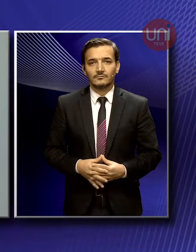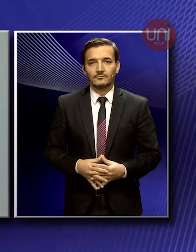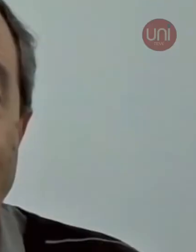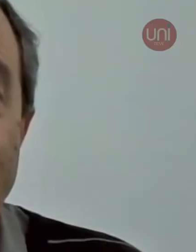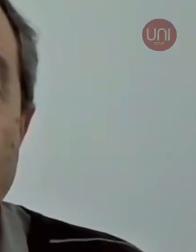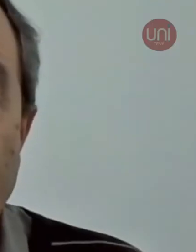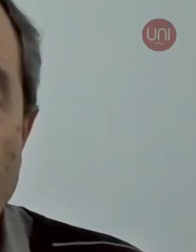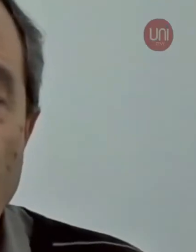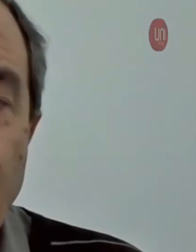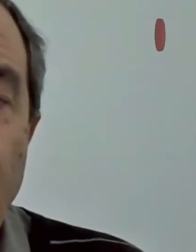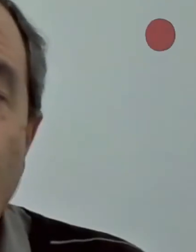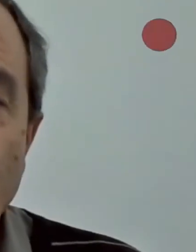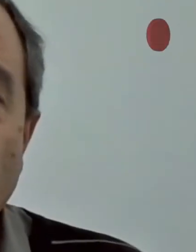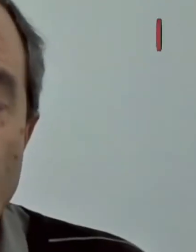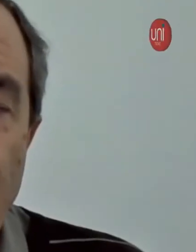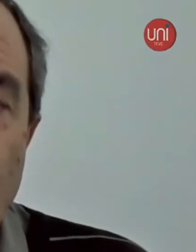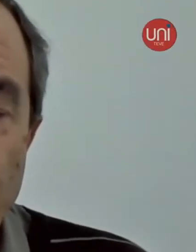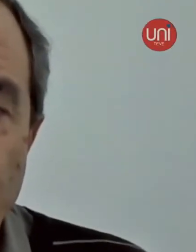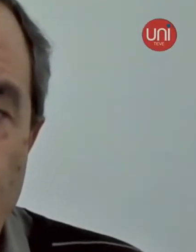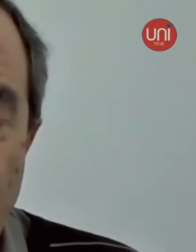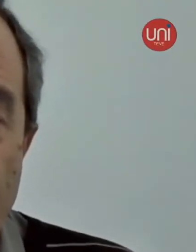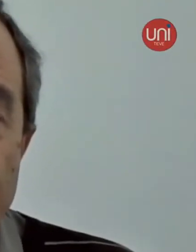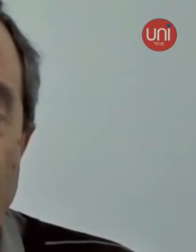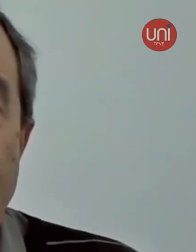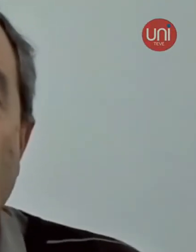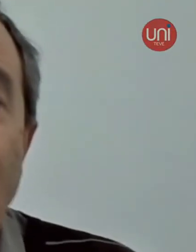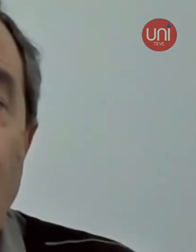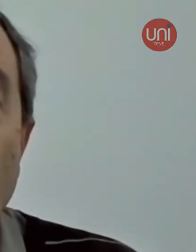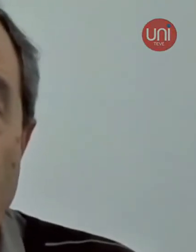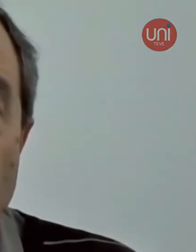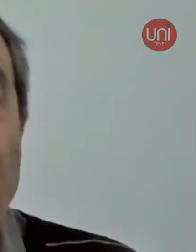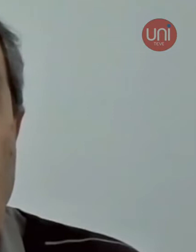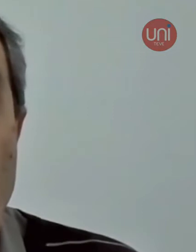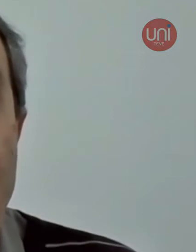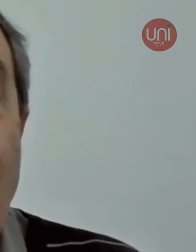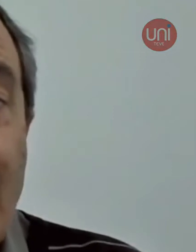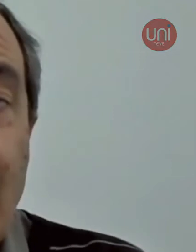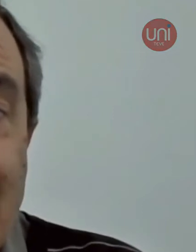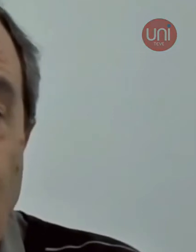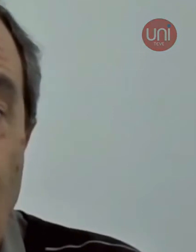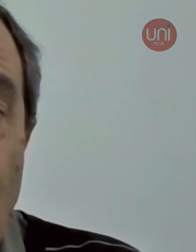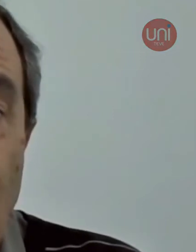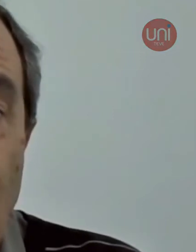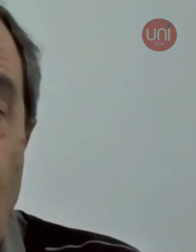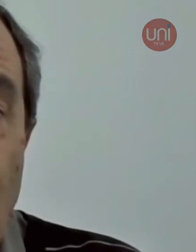tratar de evitarlo por todos los medios posibles. Así que ojalá que el gobierno no se equivoque y termine habilitando las